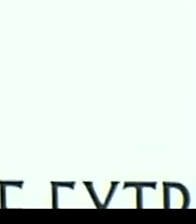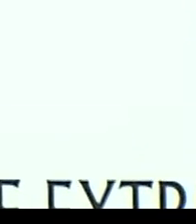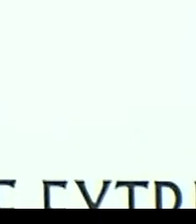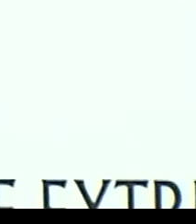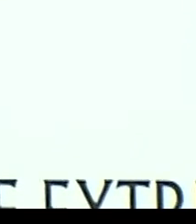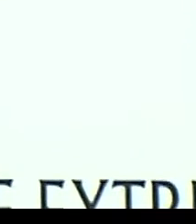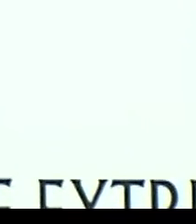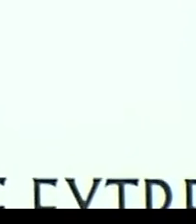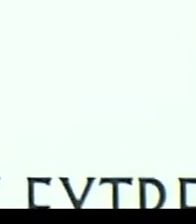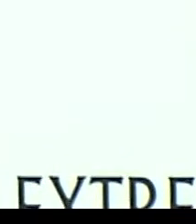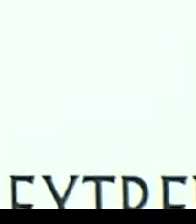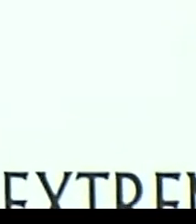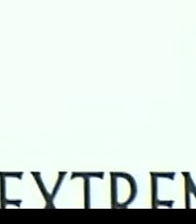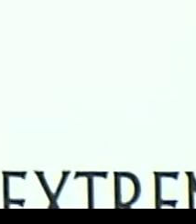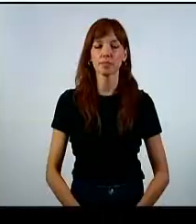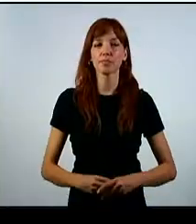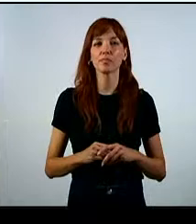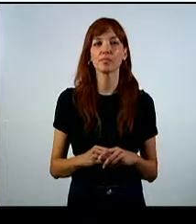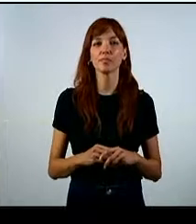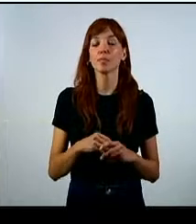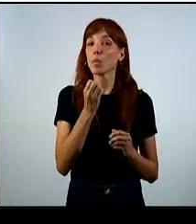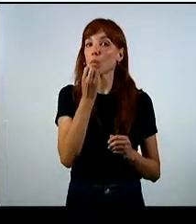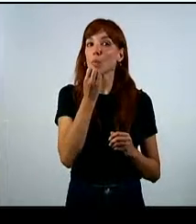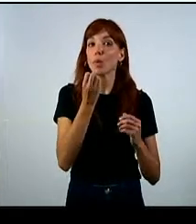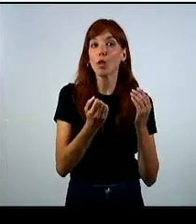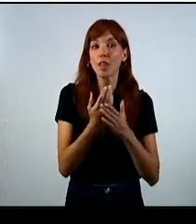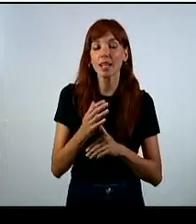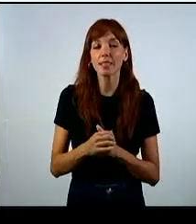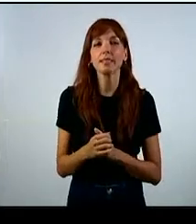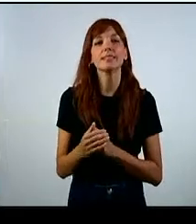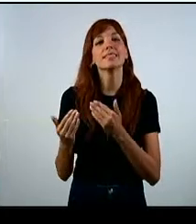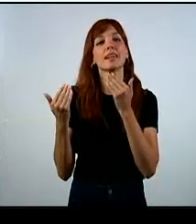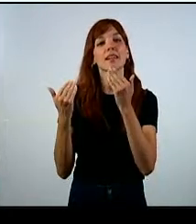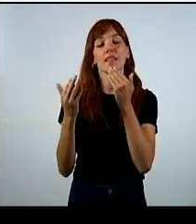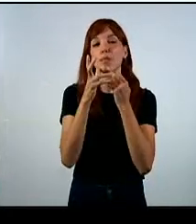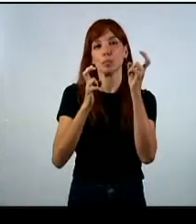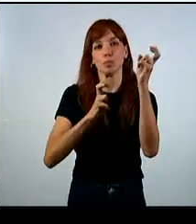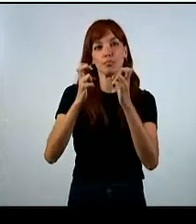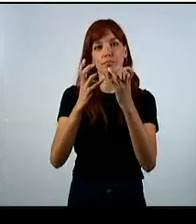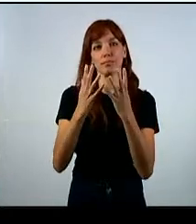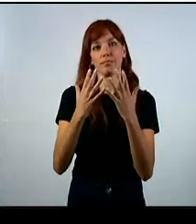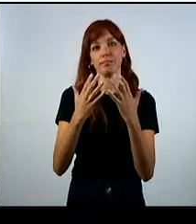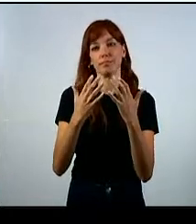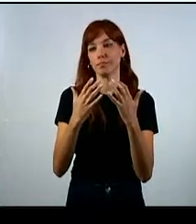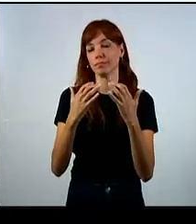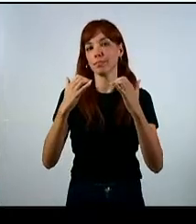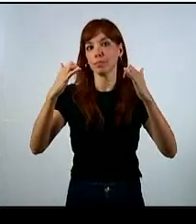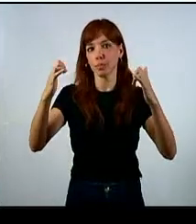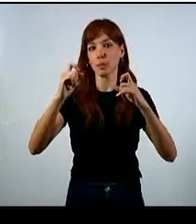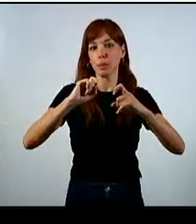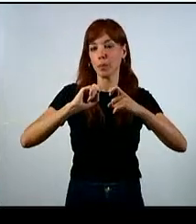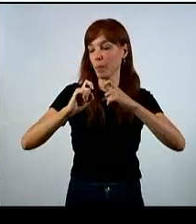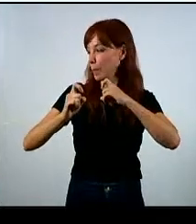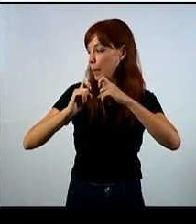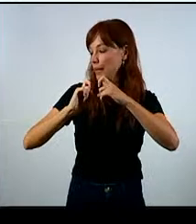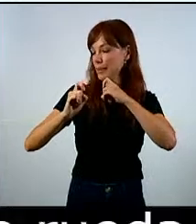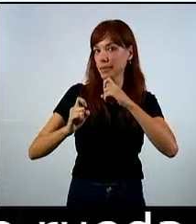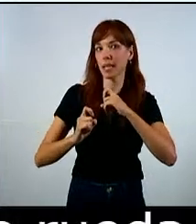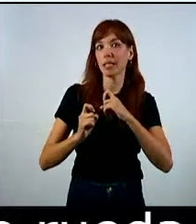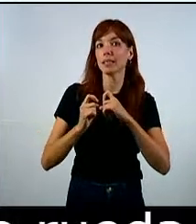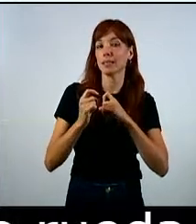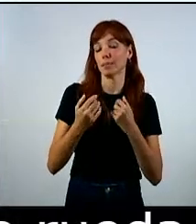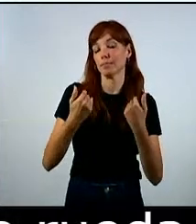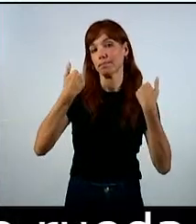Bueno, yo creo que estamos, ¿no? Buenos días. Gracias por asistir a la rueda de prensa de los compromisos del Consejo de